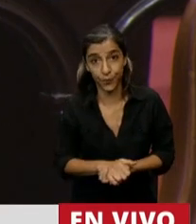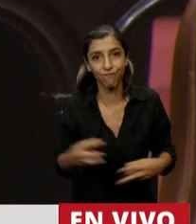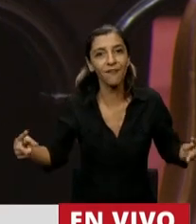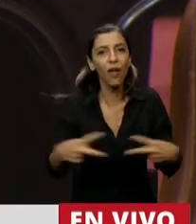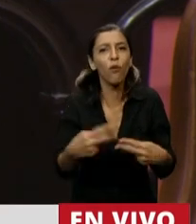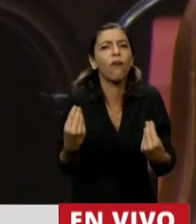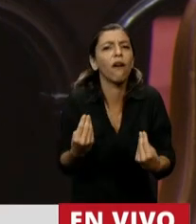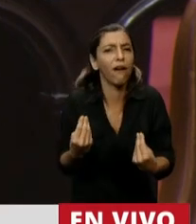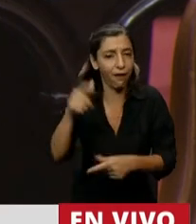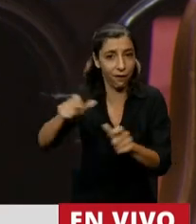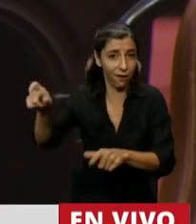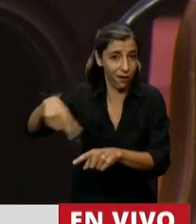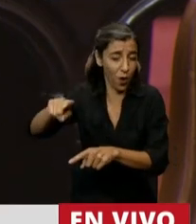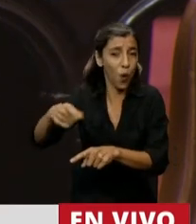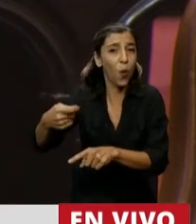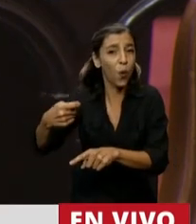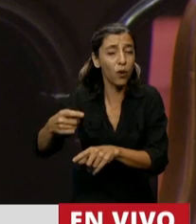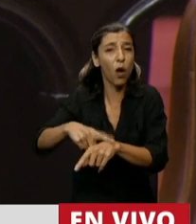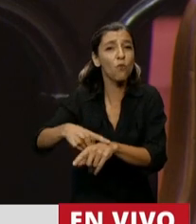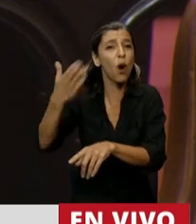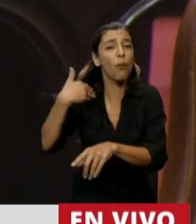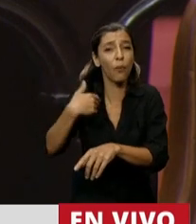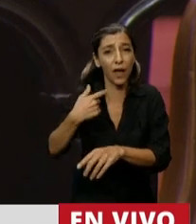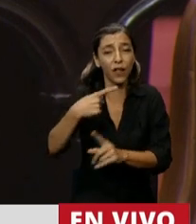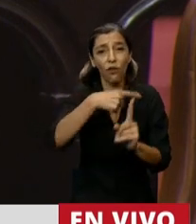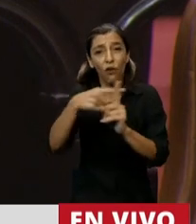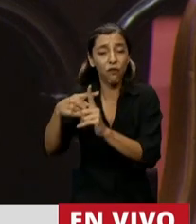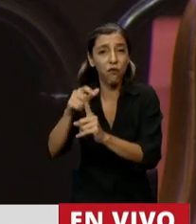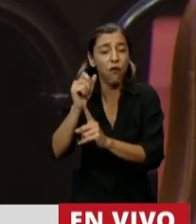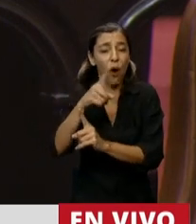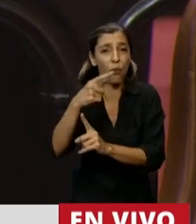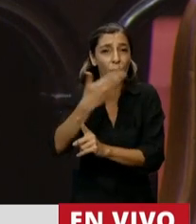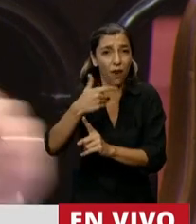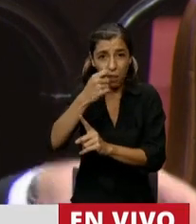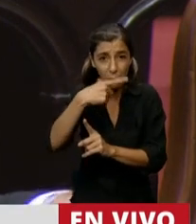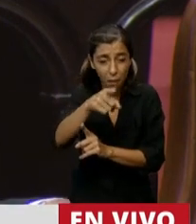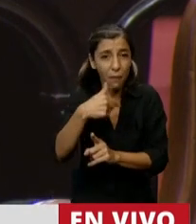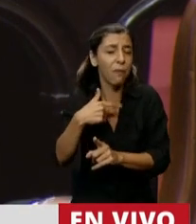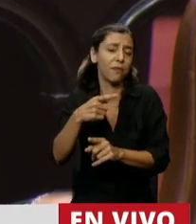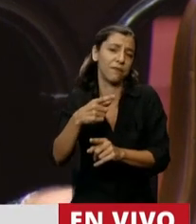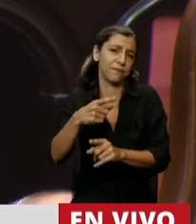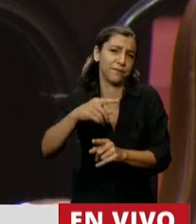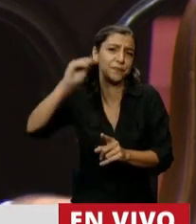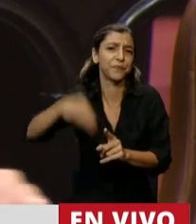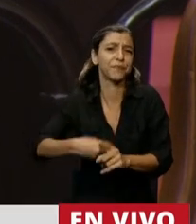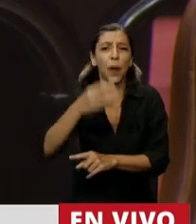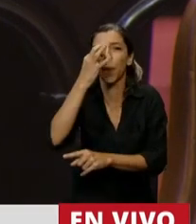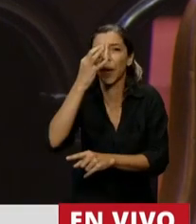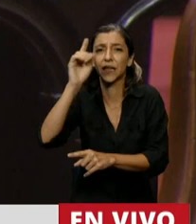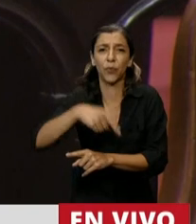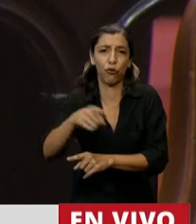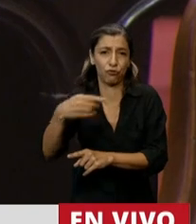es que los jubilados hayan perdido con la fórmula de Macri un 20% de sus salarios y sus ingresos